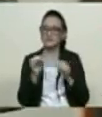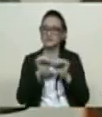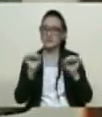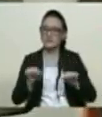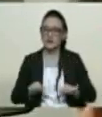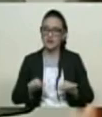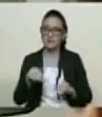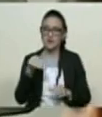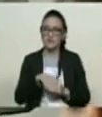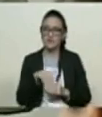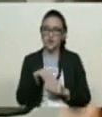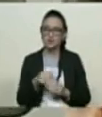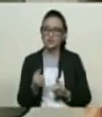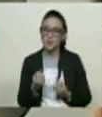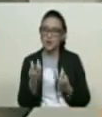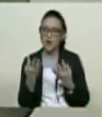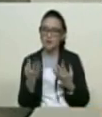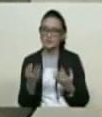voto.